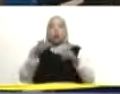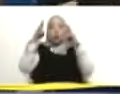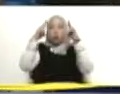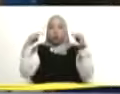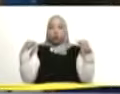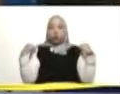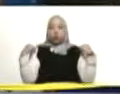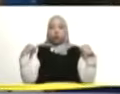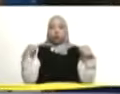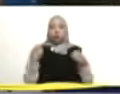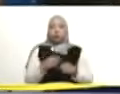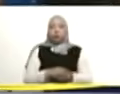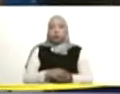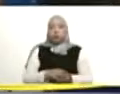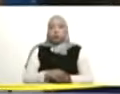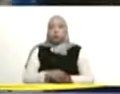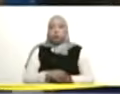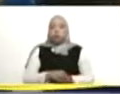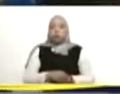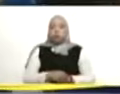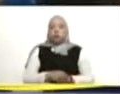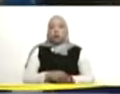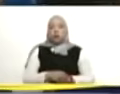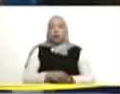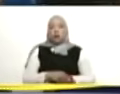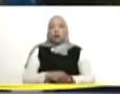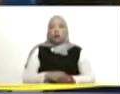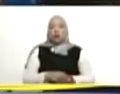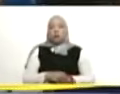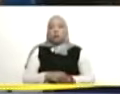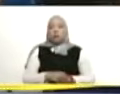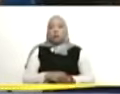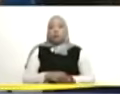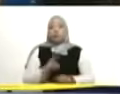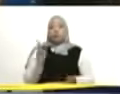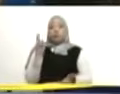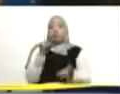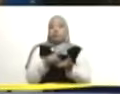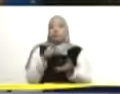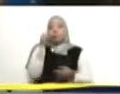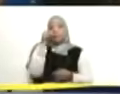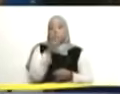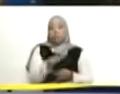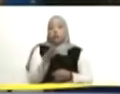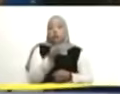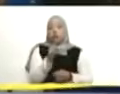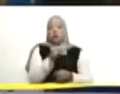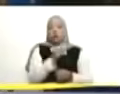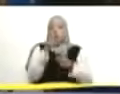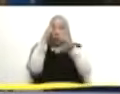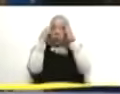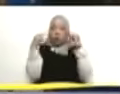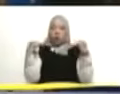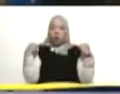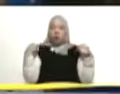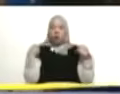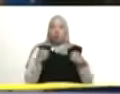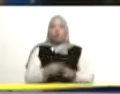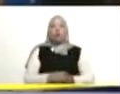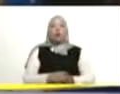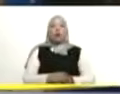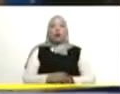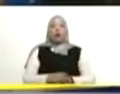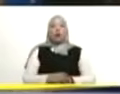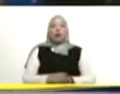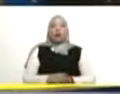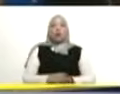me estuvo contando que fue monja un tiempo y que de las corrientes católicas